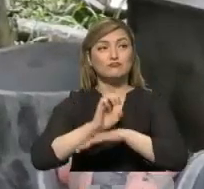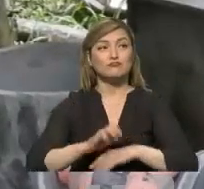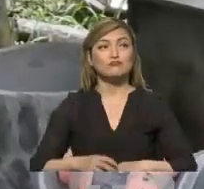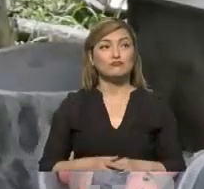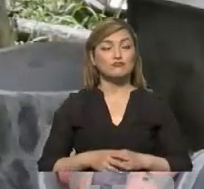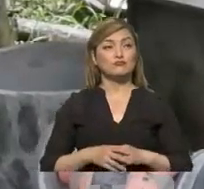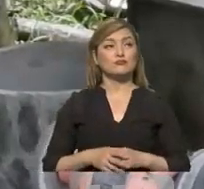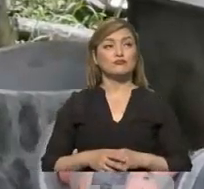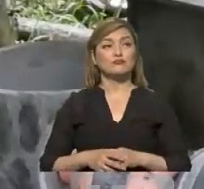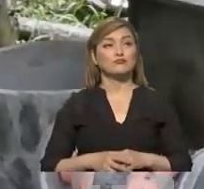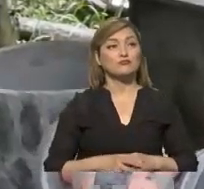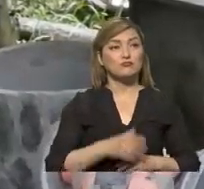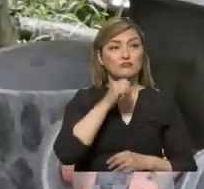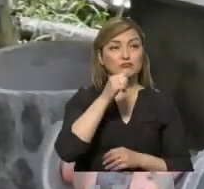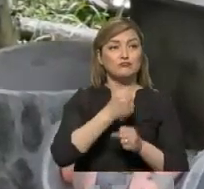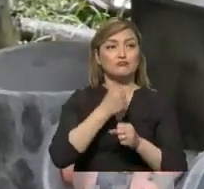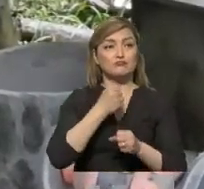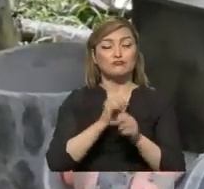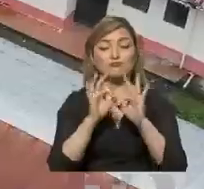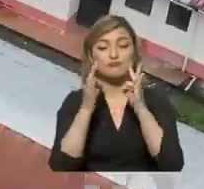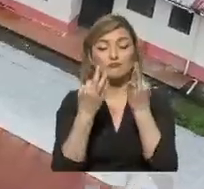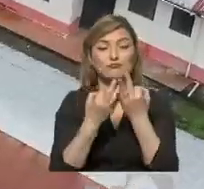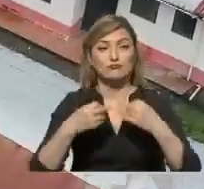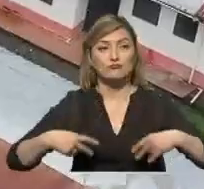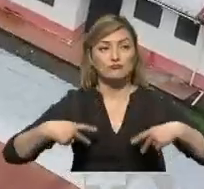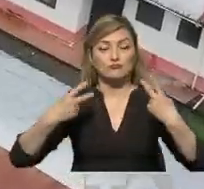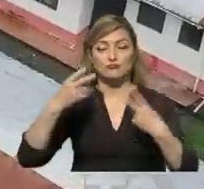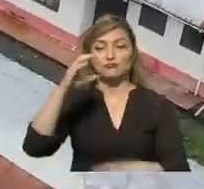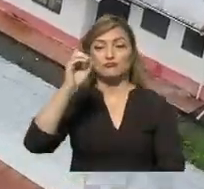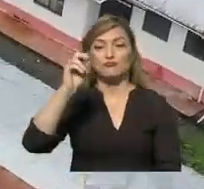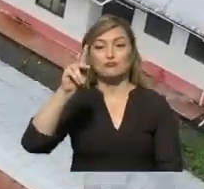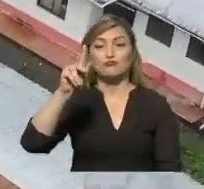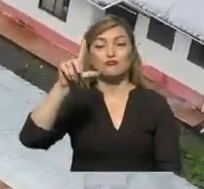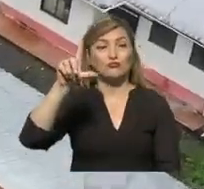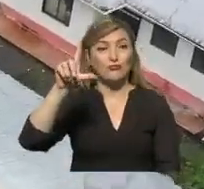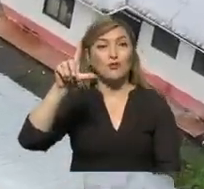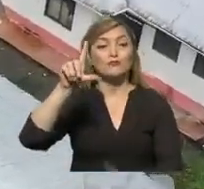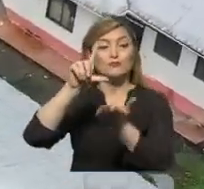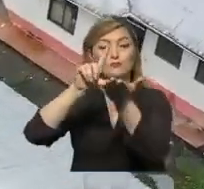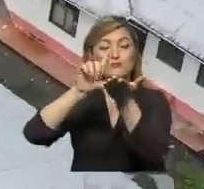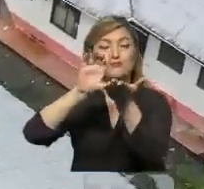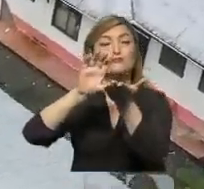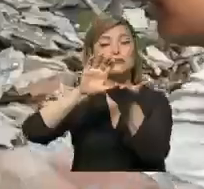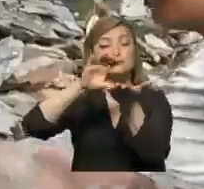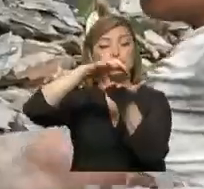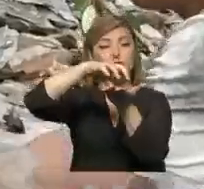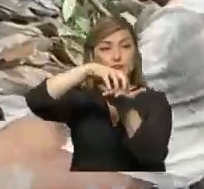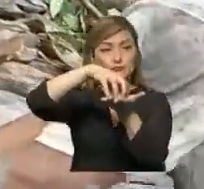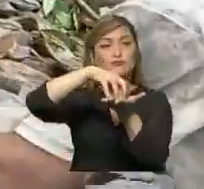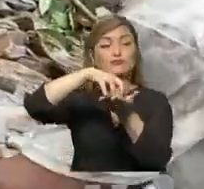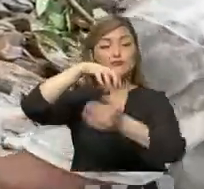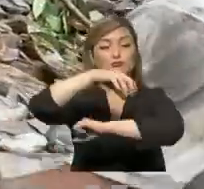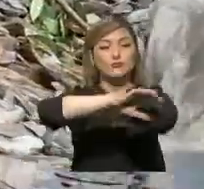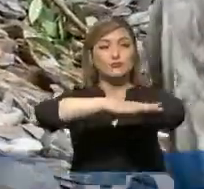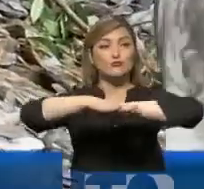Obligados por la falta de empleo, muchas familias que residen en la parroquia Copal, localidad ubicada en el centro de la provincia de Morona, Santiago, han emprendido